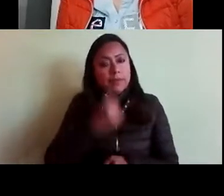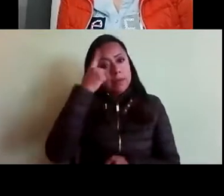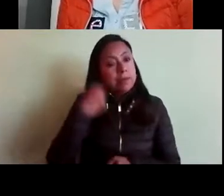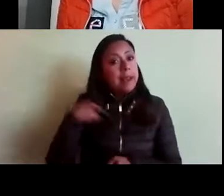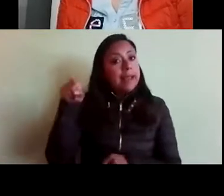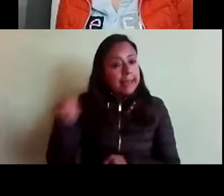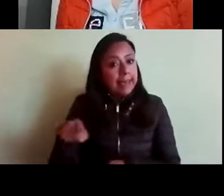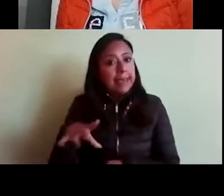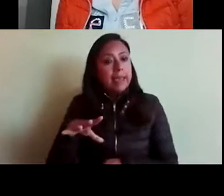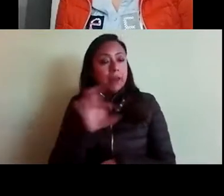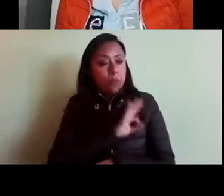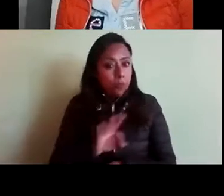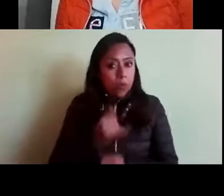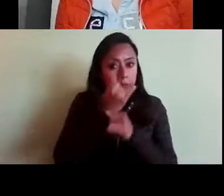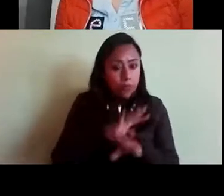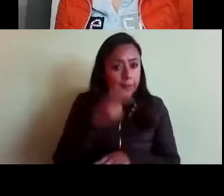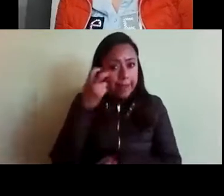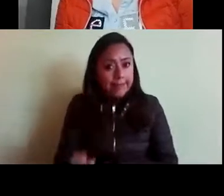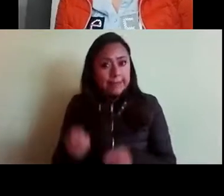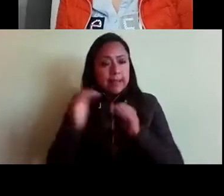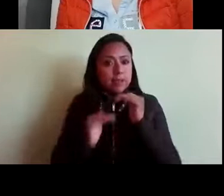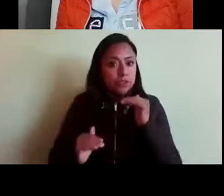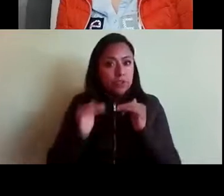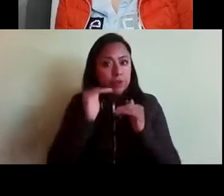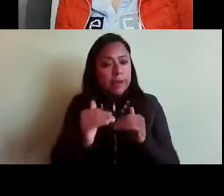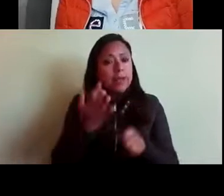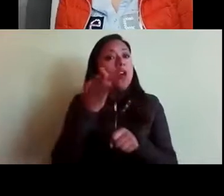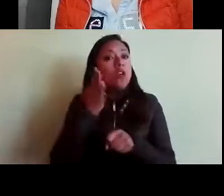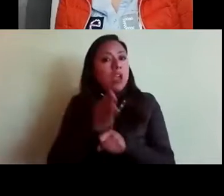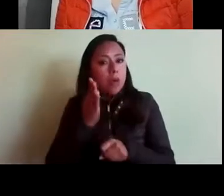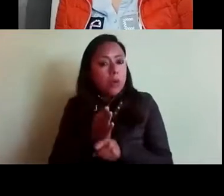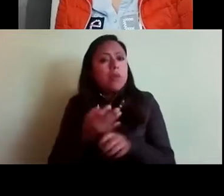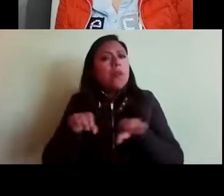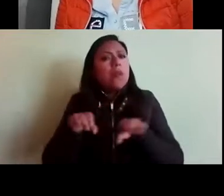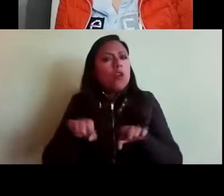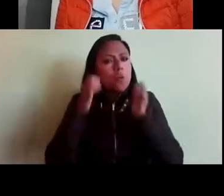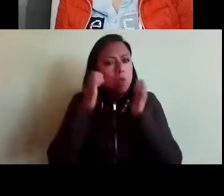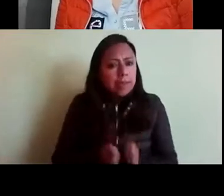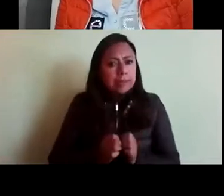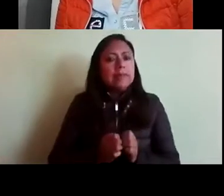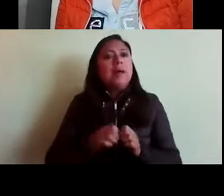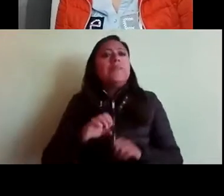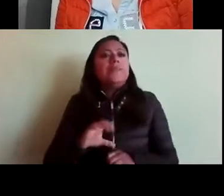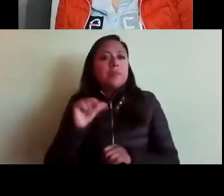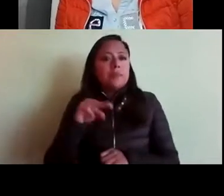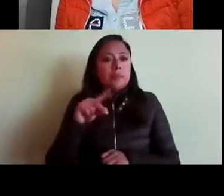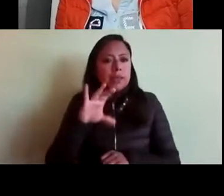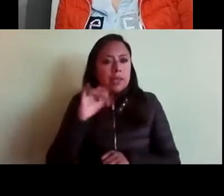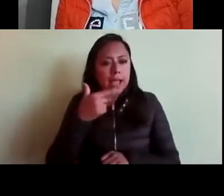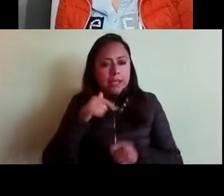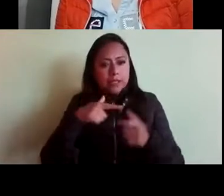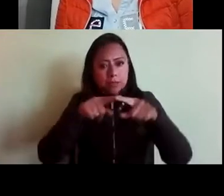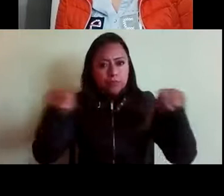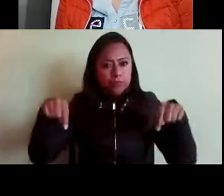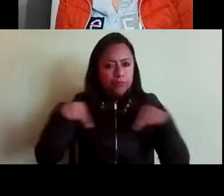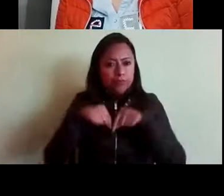a bien informar a esta soberanía el estado que guarda la cancha de fútbol rápido ubicado en la avenida Distrito Federal